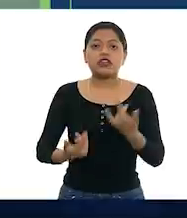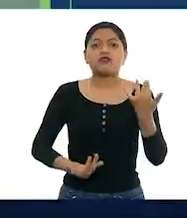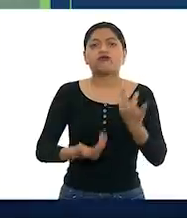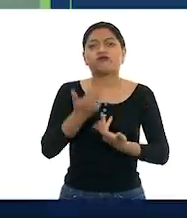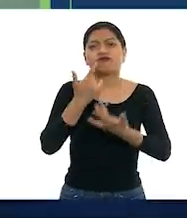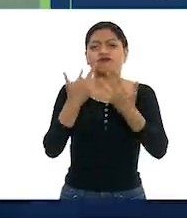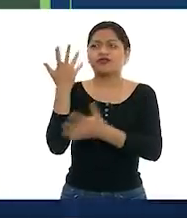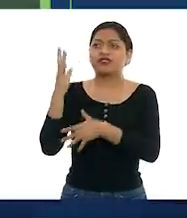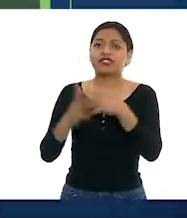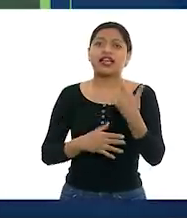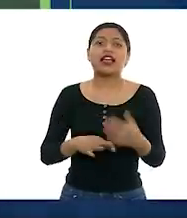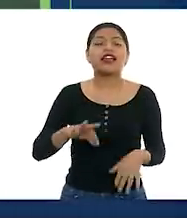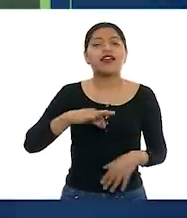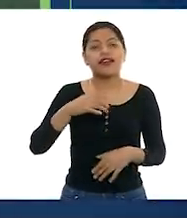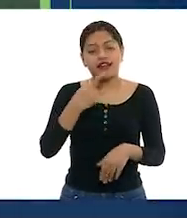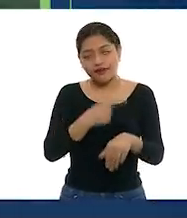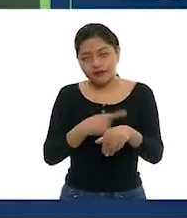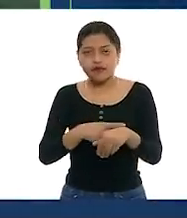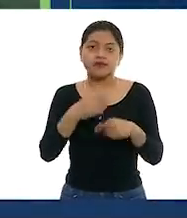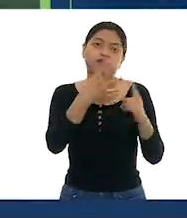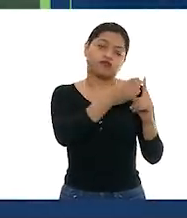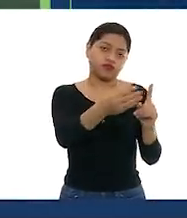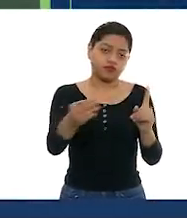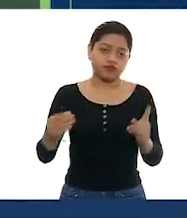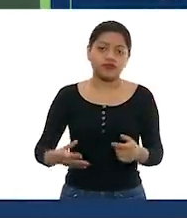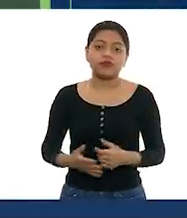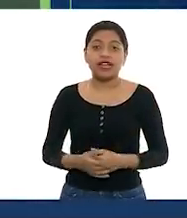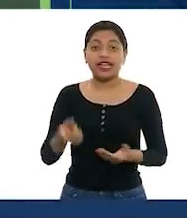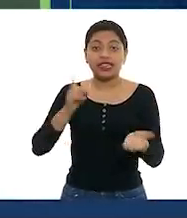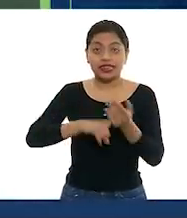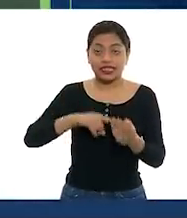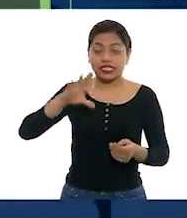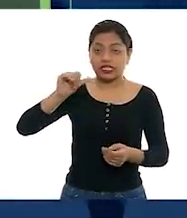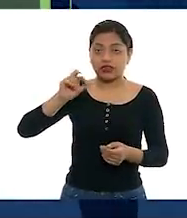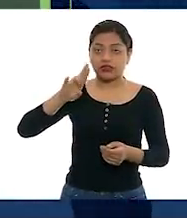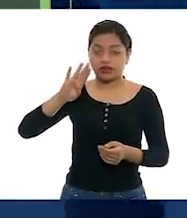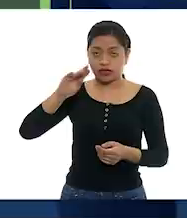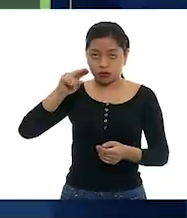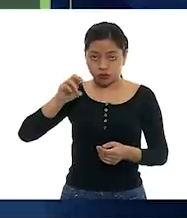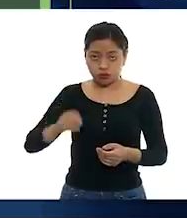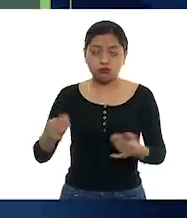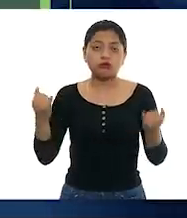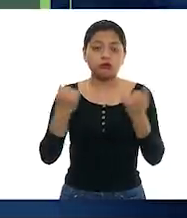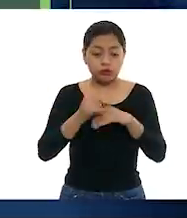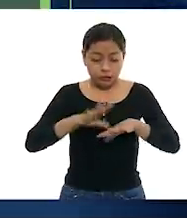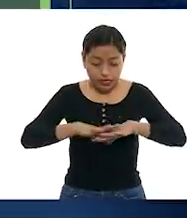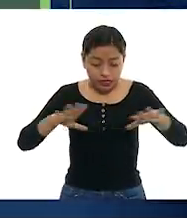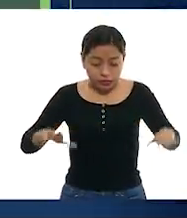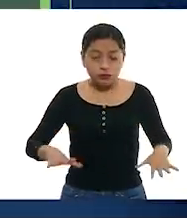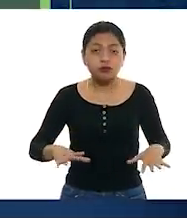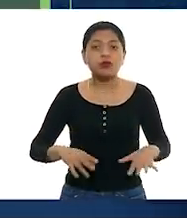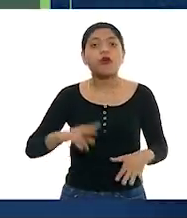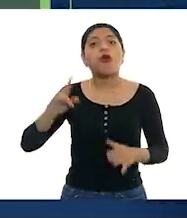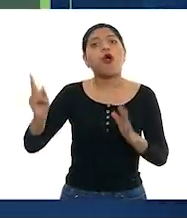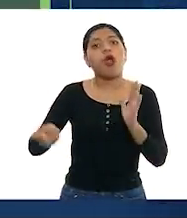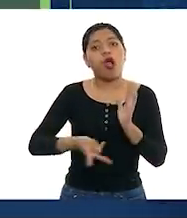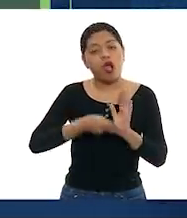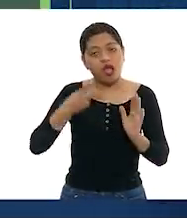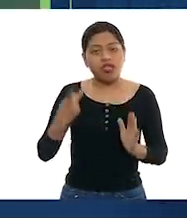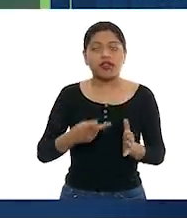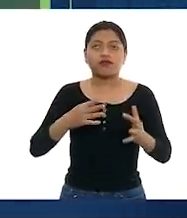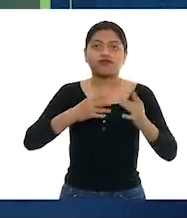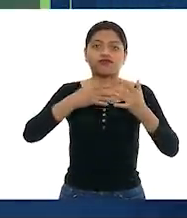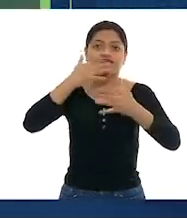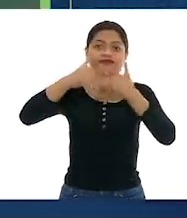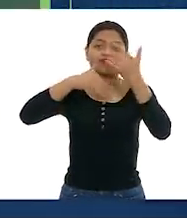plagas y enfermedades. Gran parte del carbono almacenado, tanto en la vegetación como en los suelos, se libera nuevamente a la atmósfera cuando